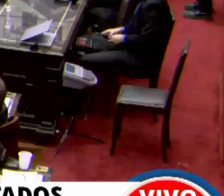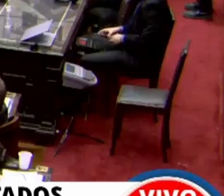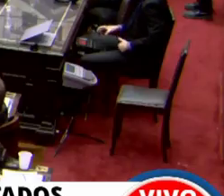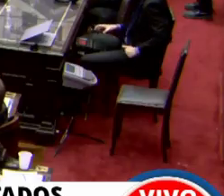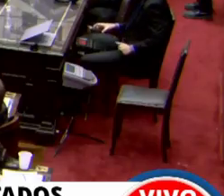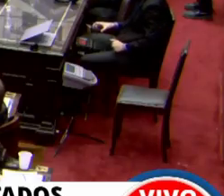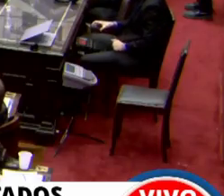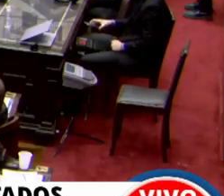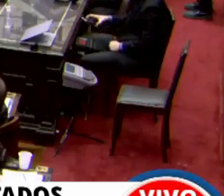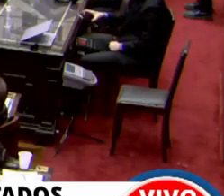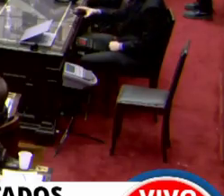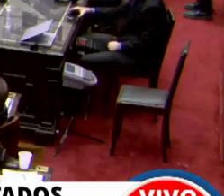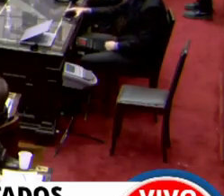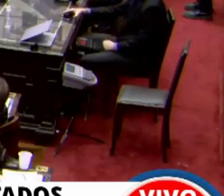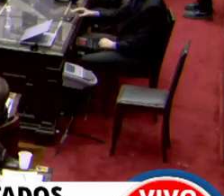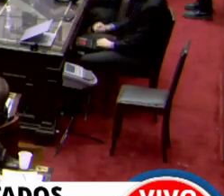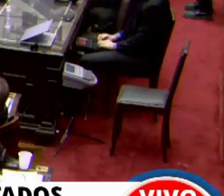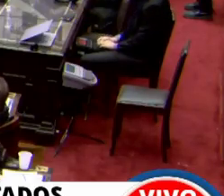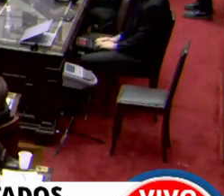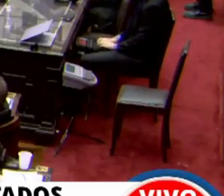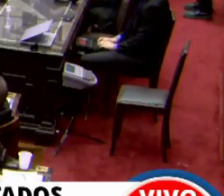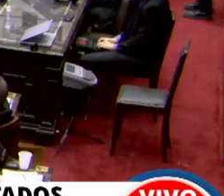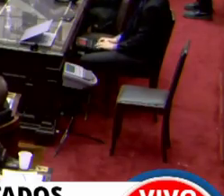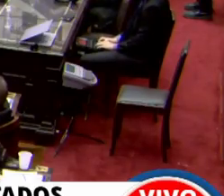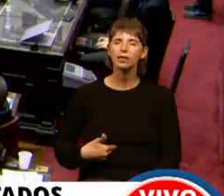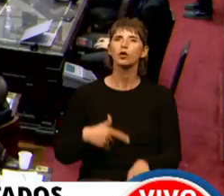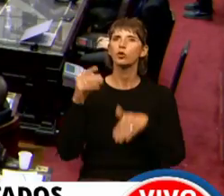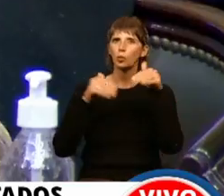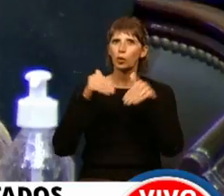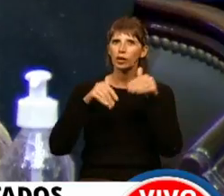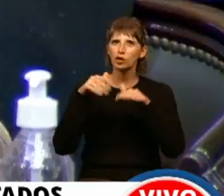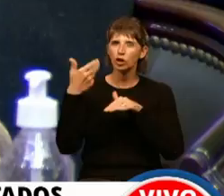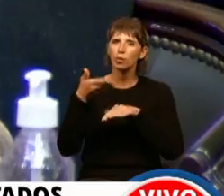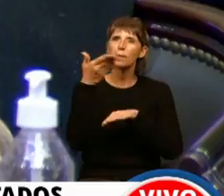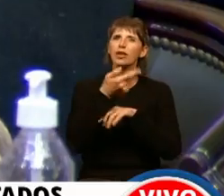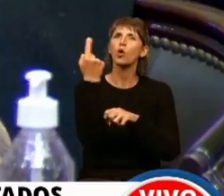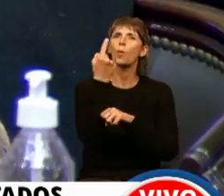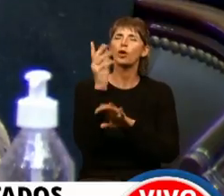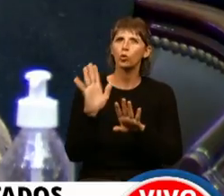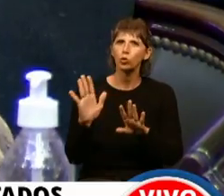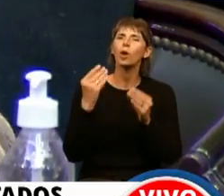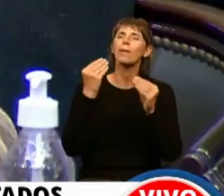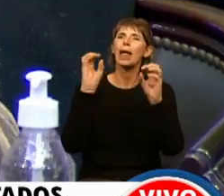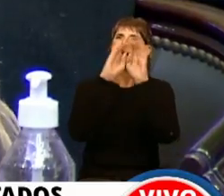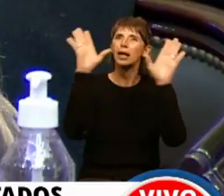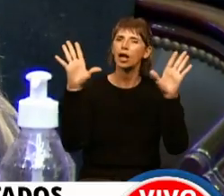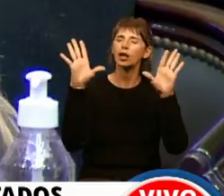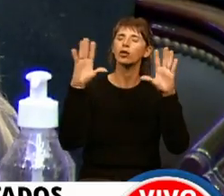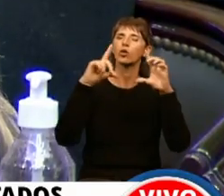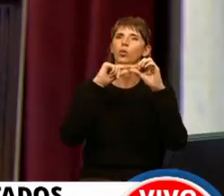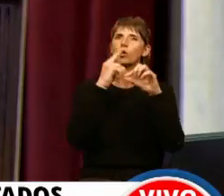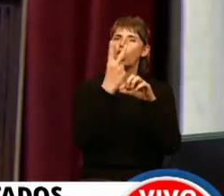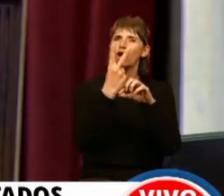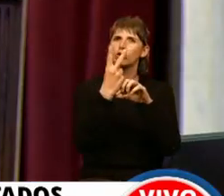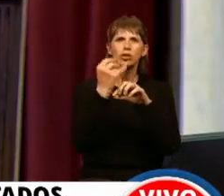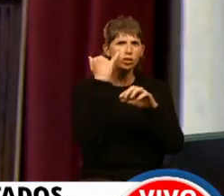señor presidente luego de la votación le pido un minuto para que aclaremos la votación del artículo 2 si puede ser ya